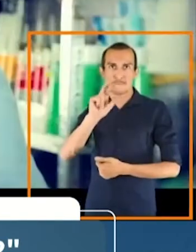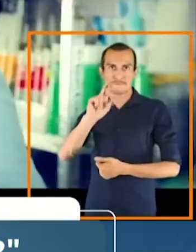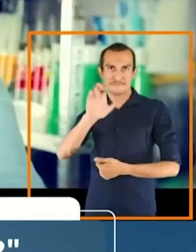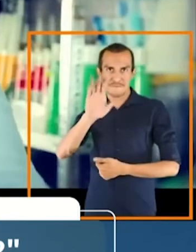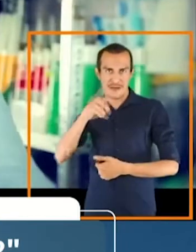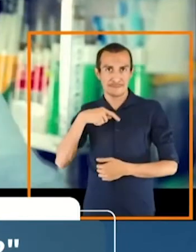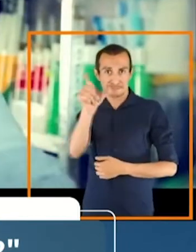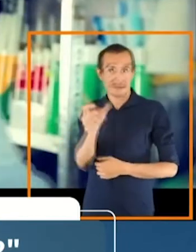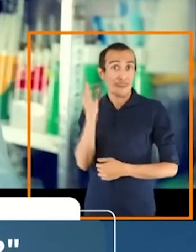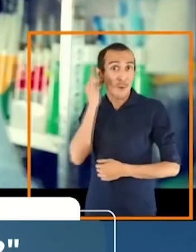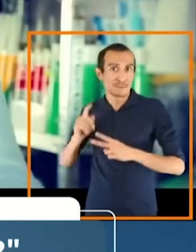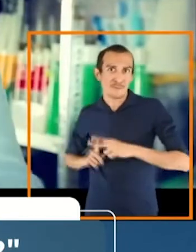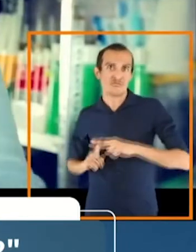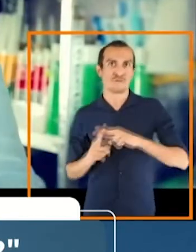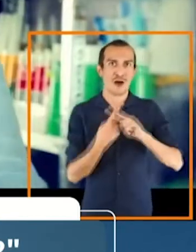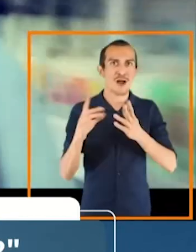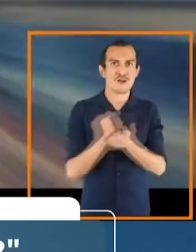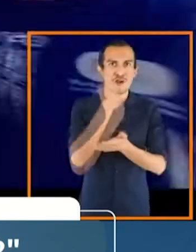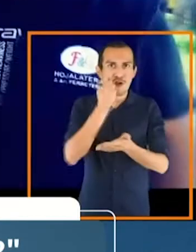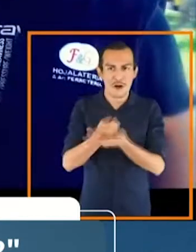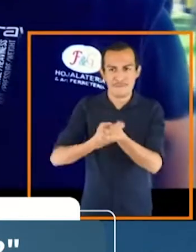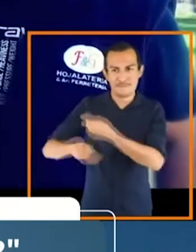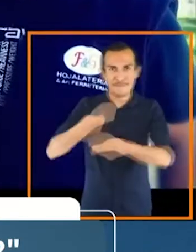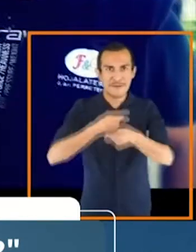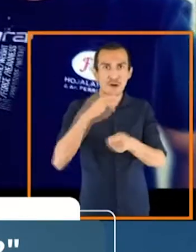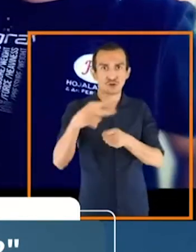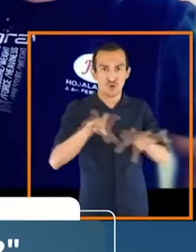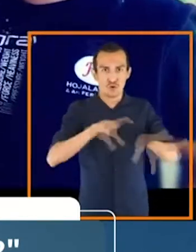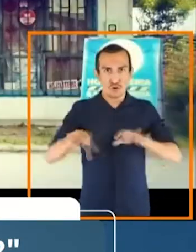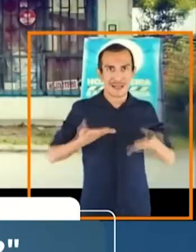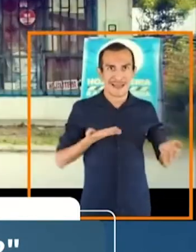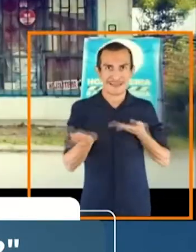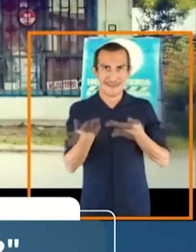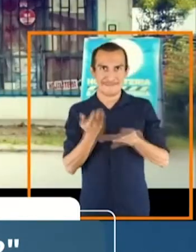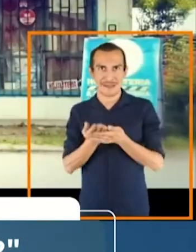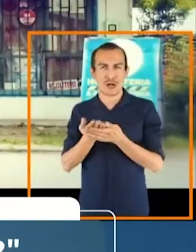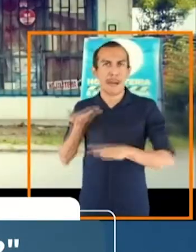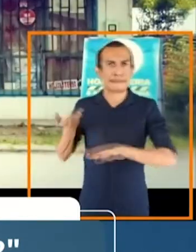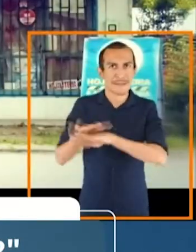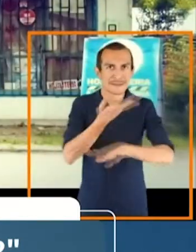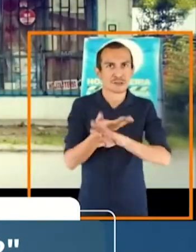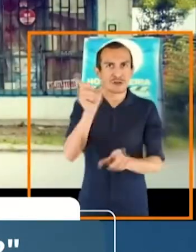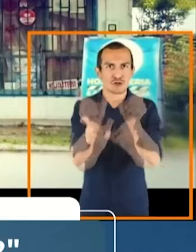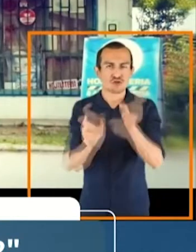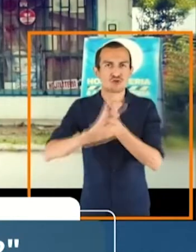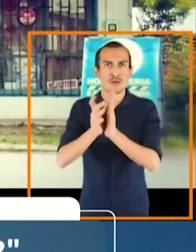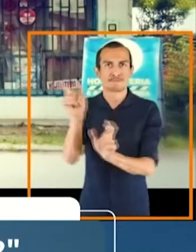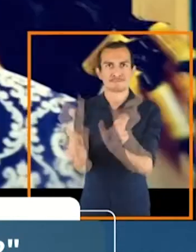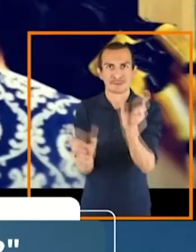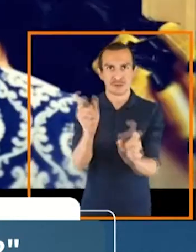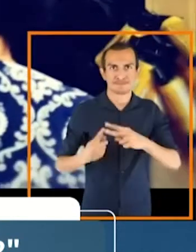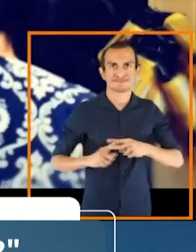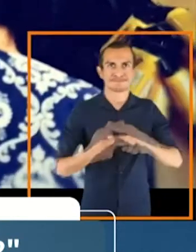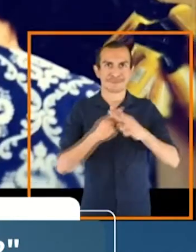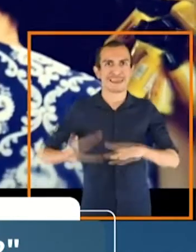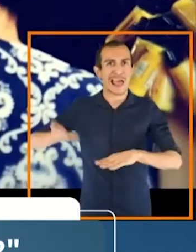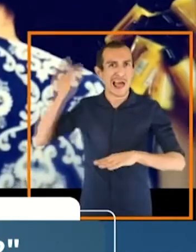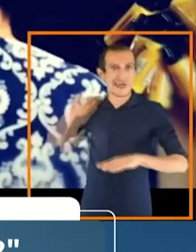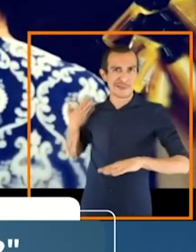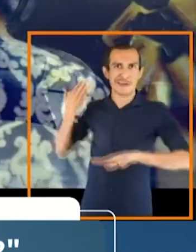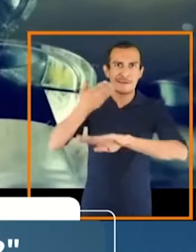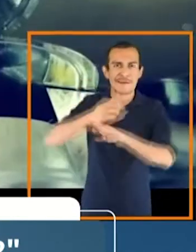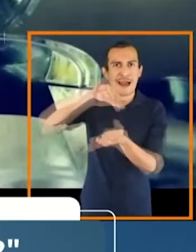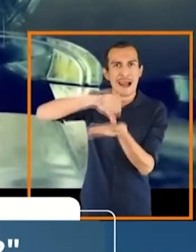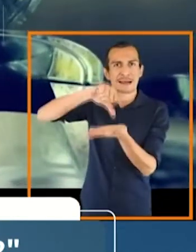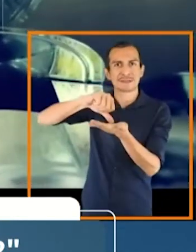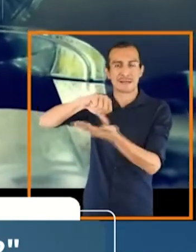le otorga la categoría entonces de formal. Y si no tiene el inicio, que al final del campeonato efectivamente lo desarrolle, ¿cierto?